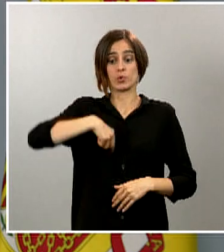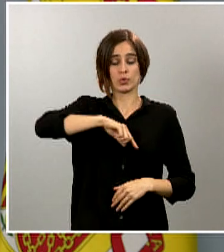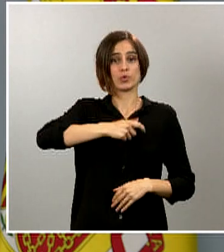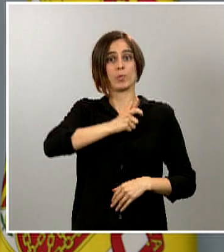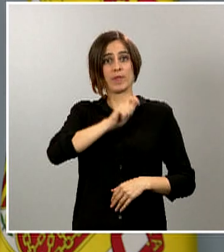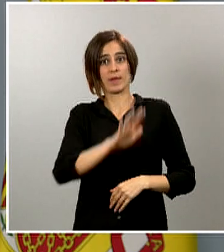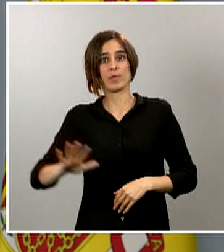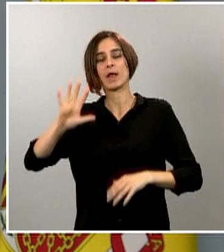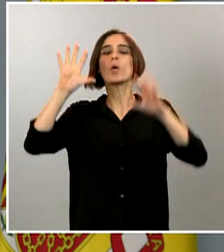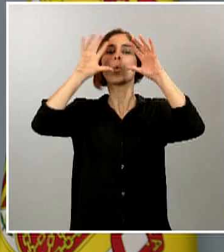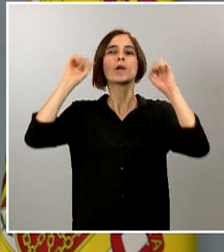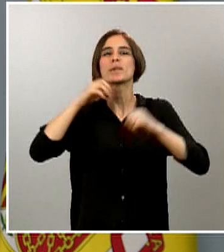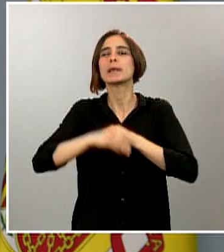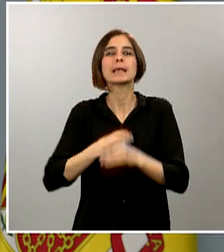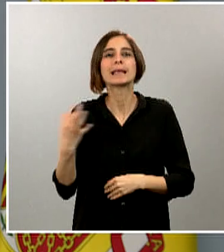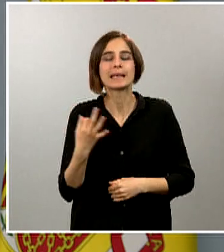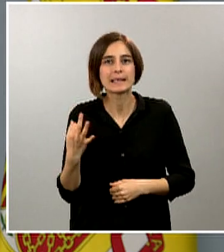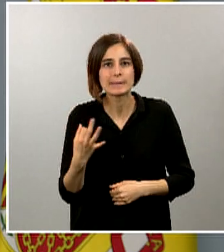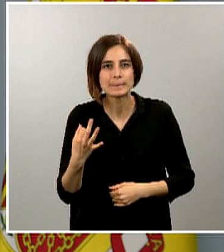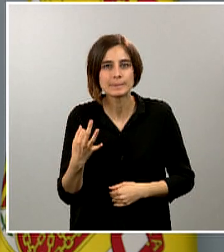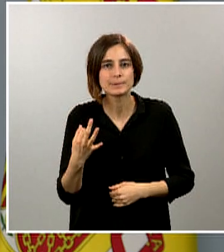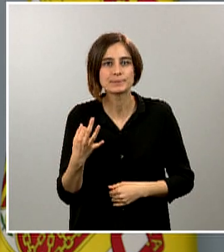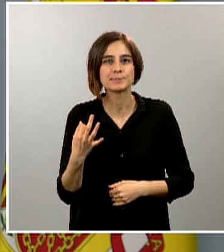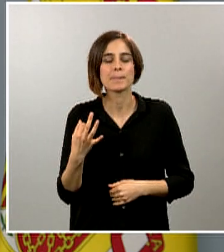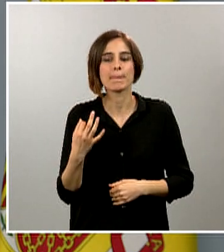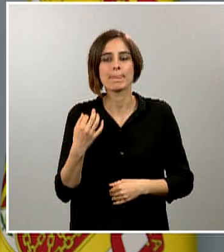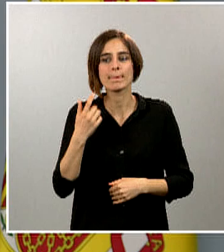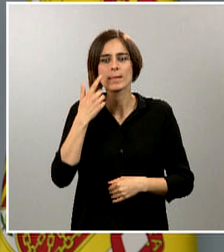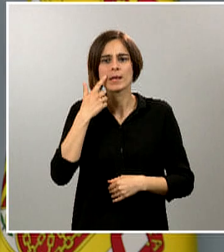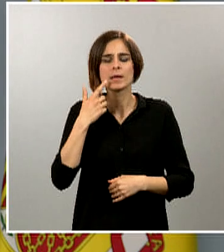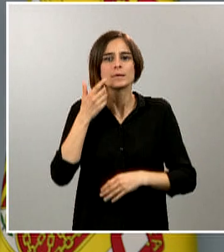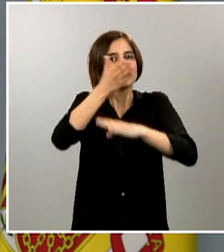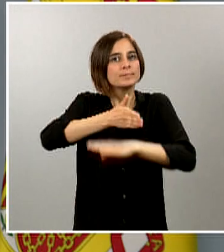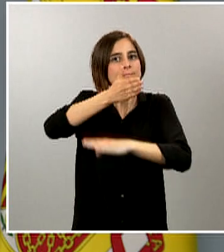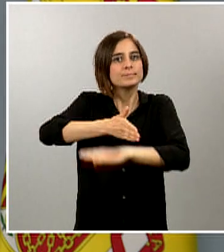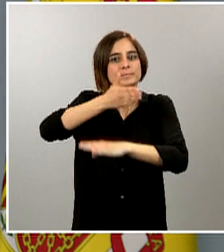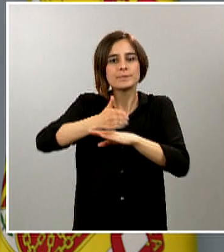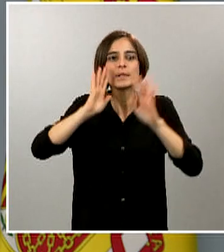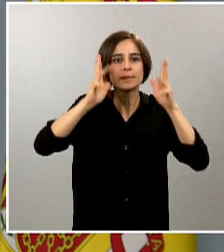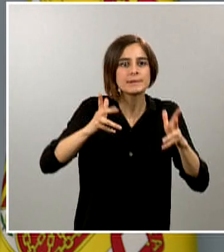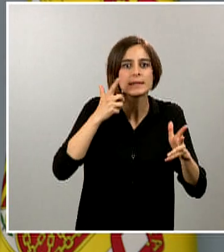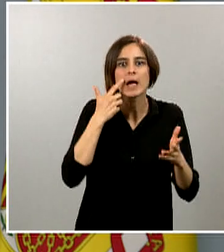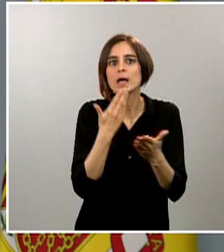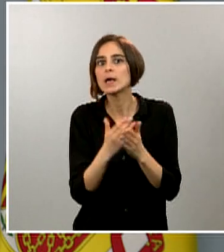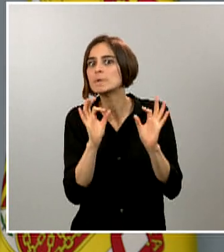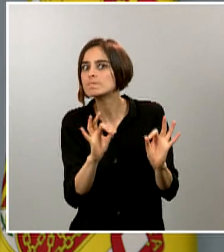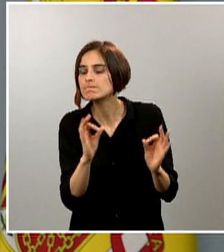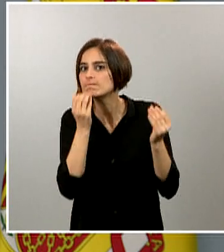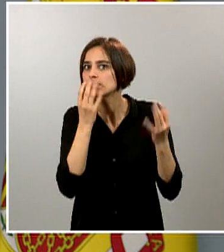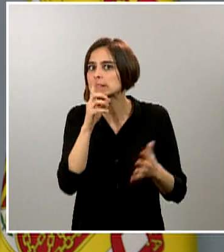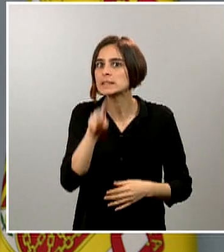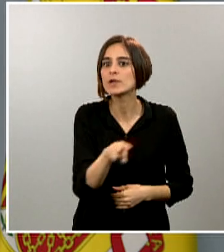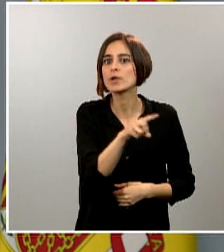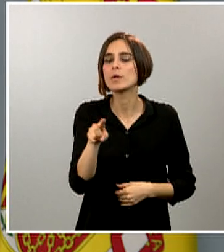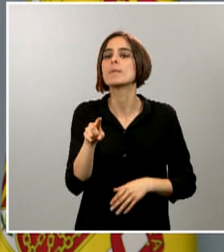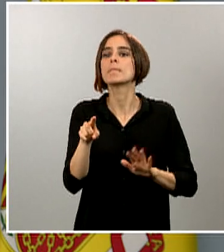e implementando el número de comprobaciones y visitas en las residencias con el fin de poder determinar o, en su caso,